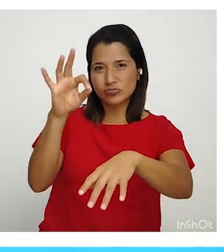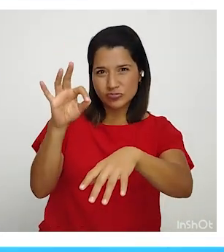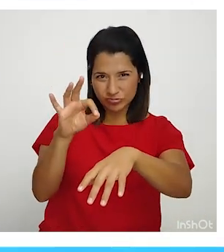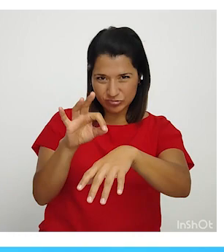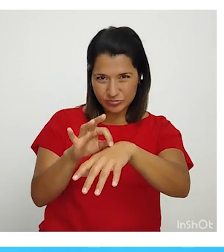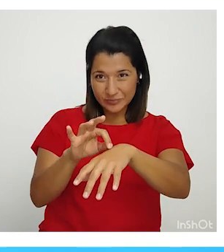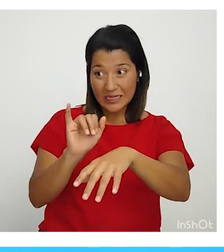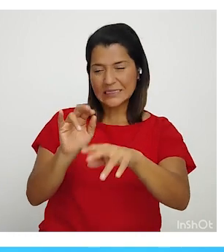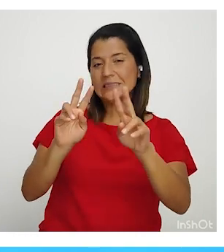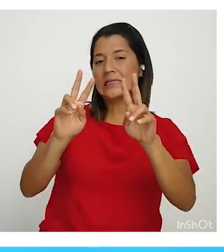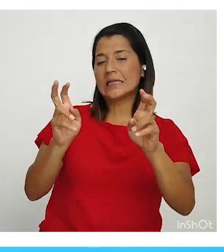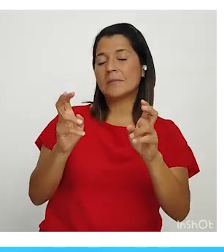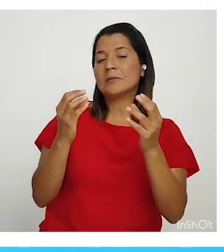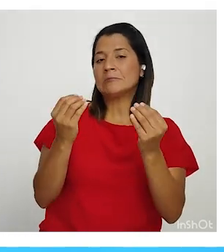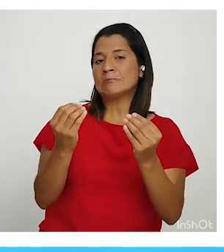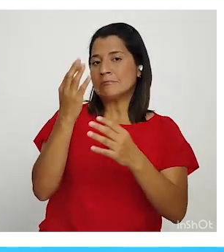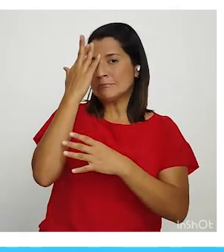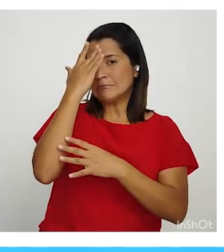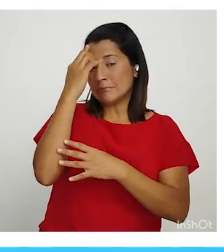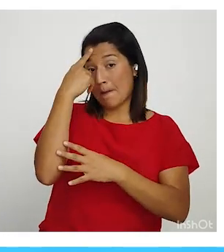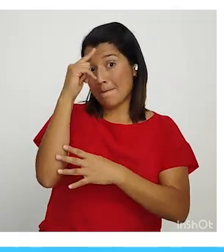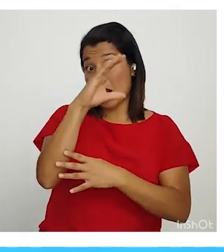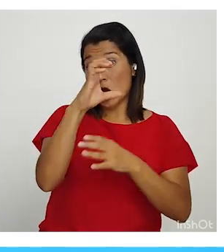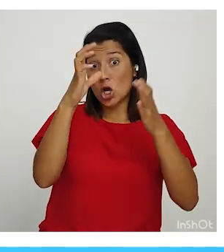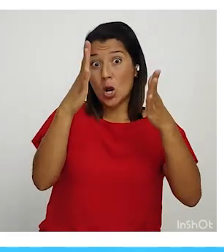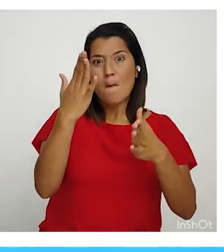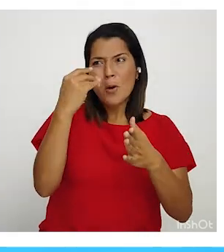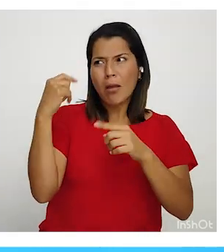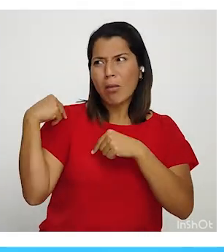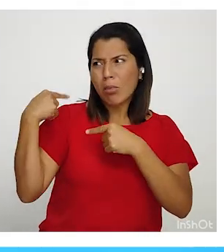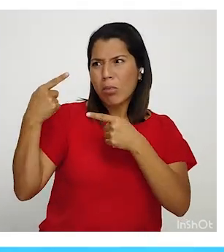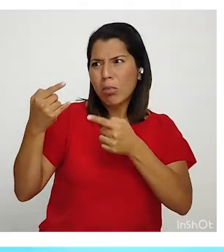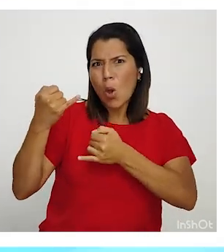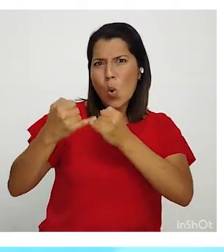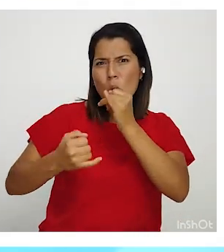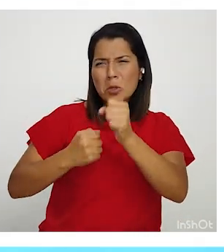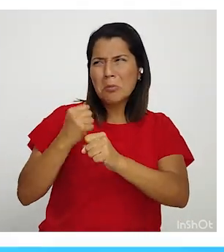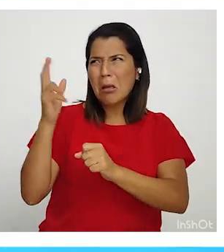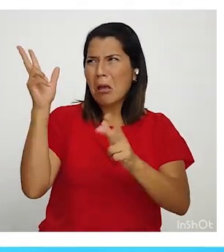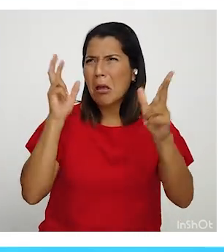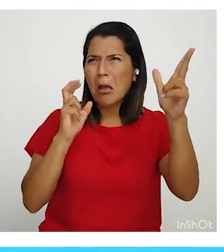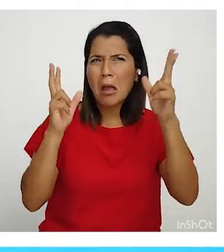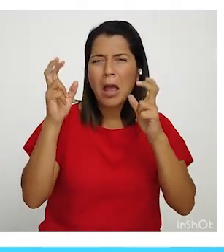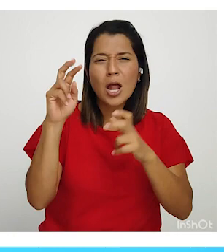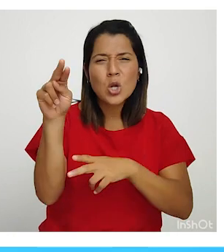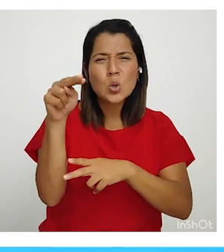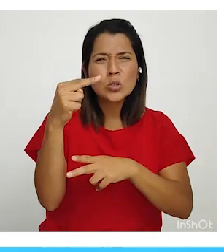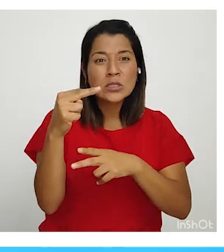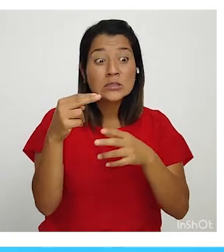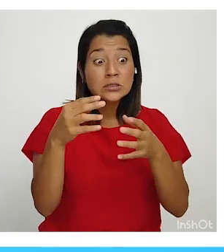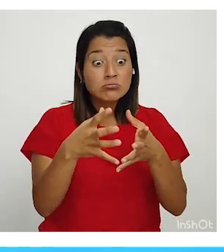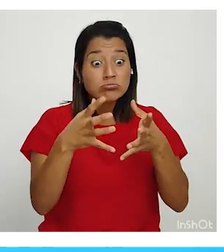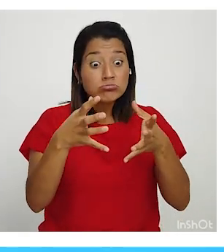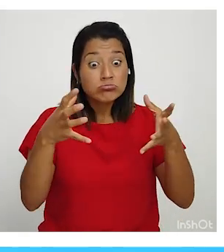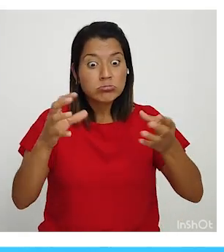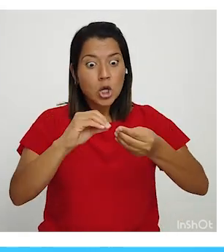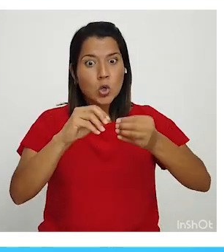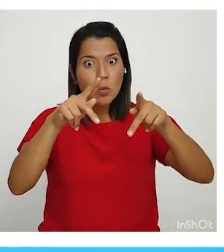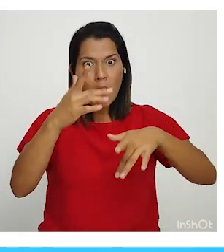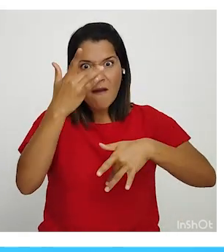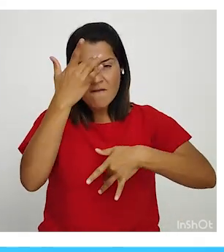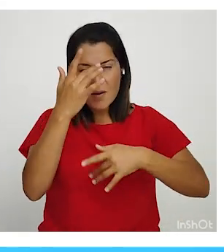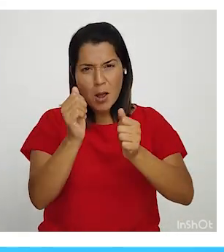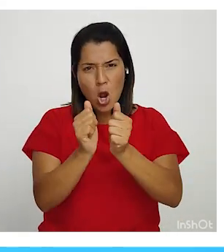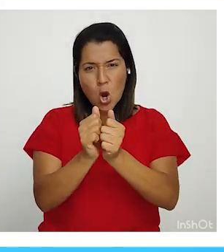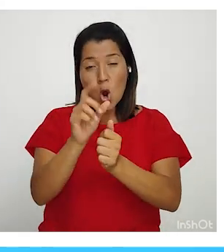en el último año hemos escuchado mucha noticia, un poco de aumento, y entonces la idea es hablar un poquito de ese trabajo que se ha venido haciendo